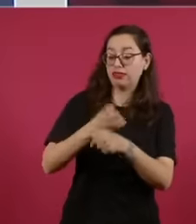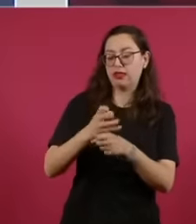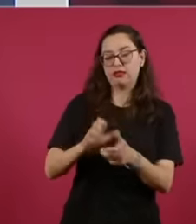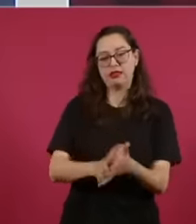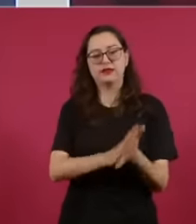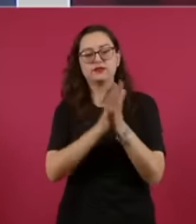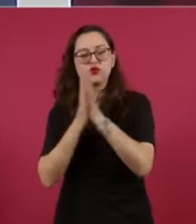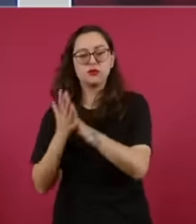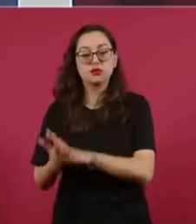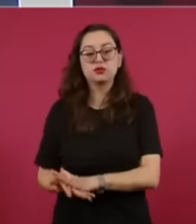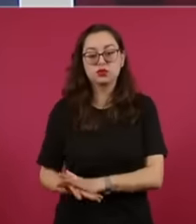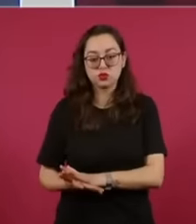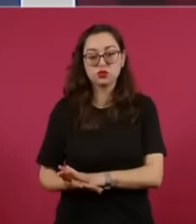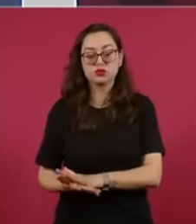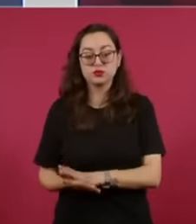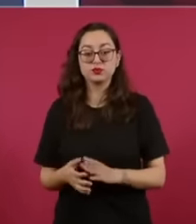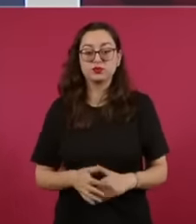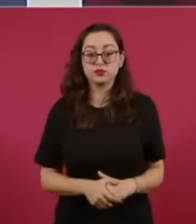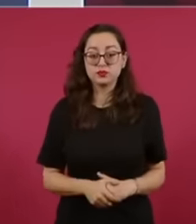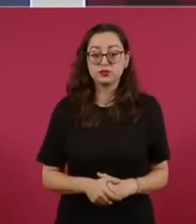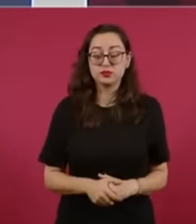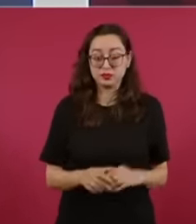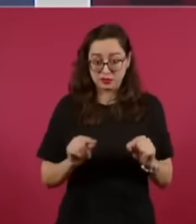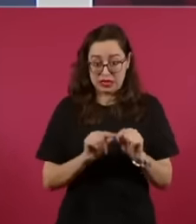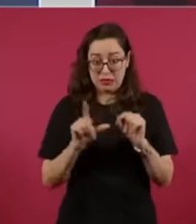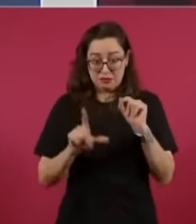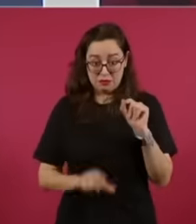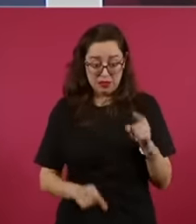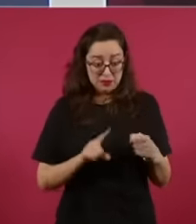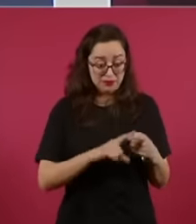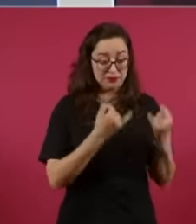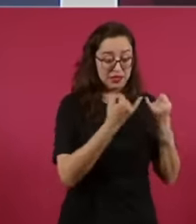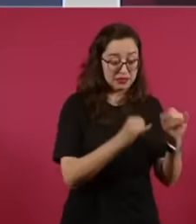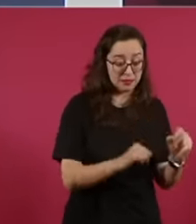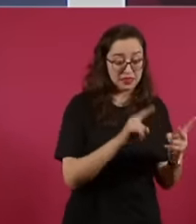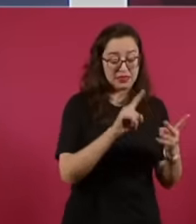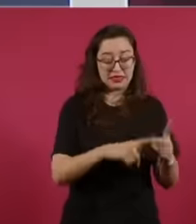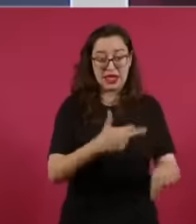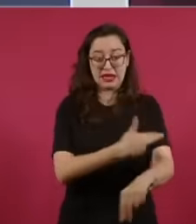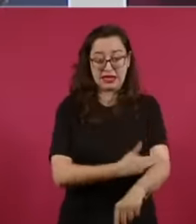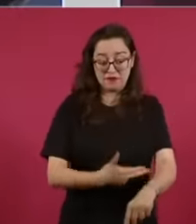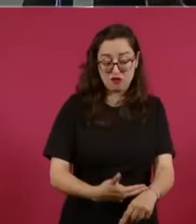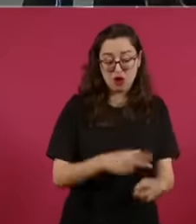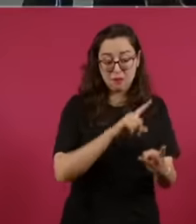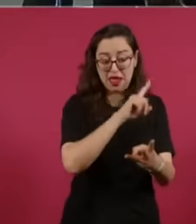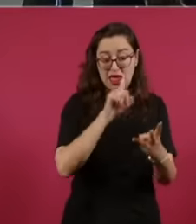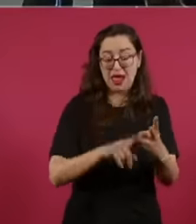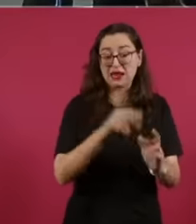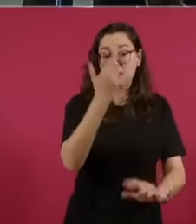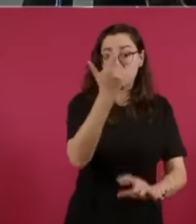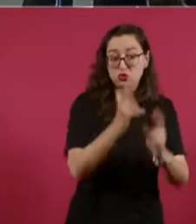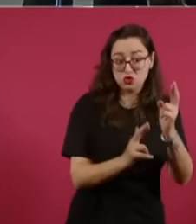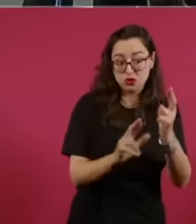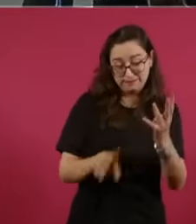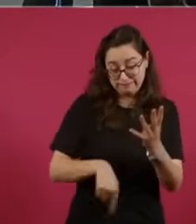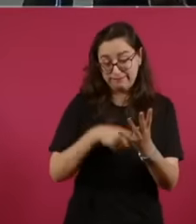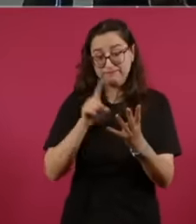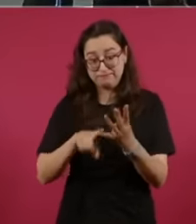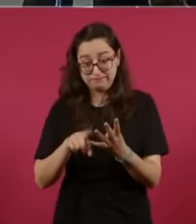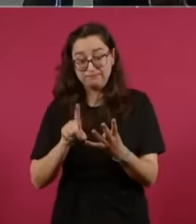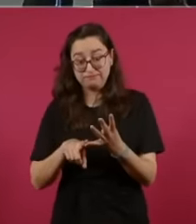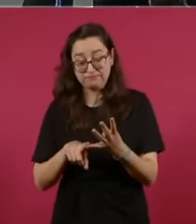transformaciones en la historia de nuestro país: la independencia, la reforma, la revolución.